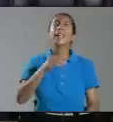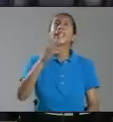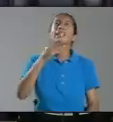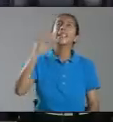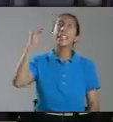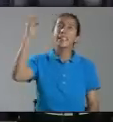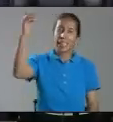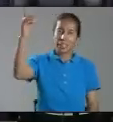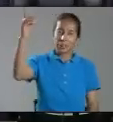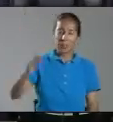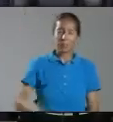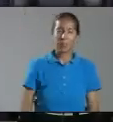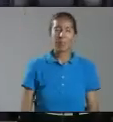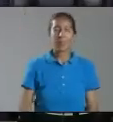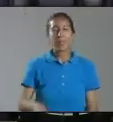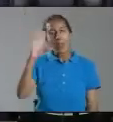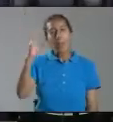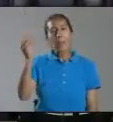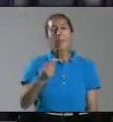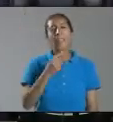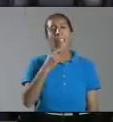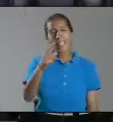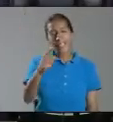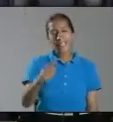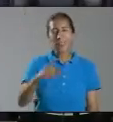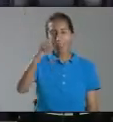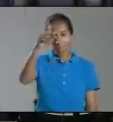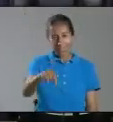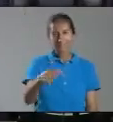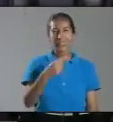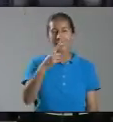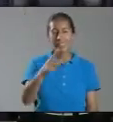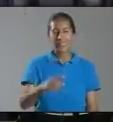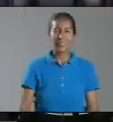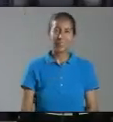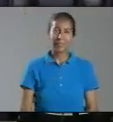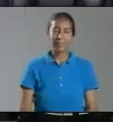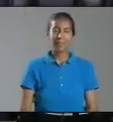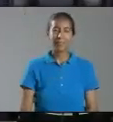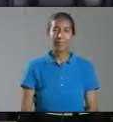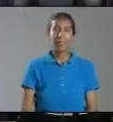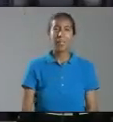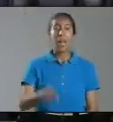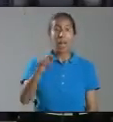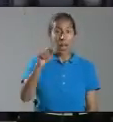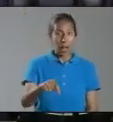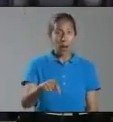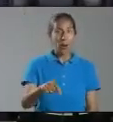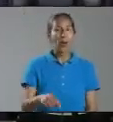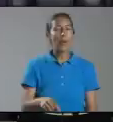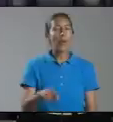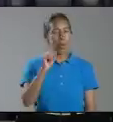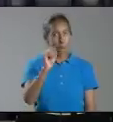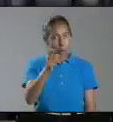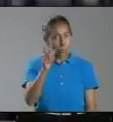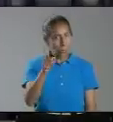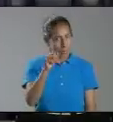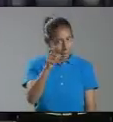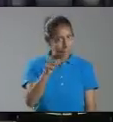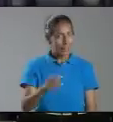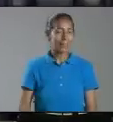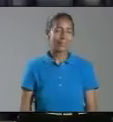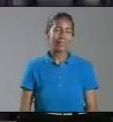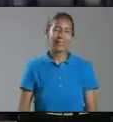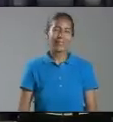le digo esto? Va, ya me los pasé a traer a ellos. Ahora me los va a pasar a traer a ustedes y a mí mismo.